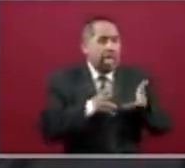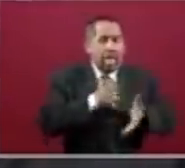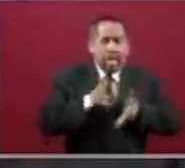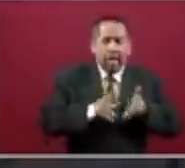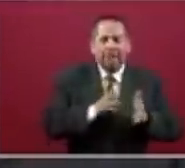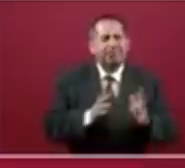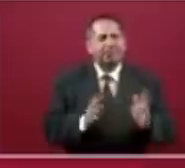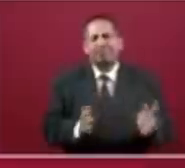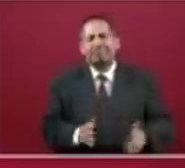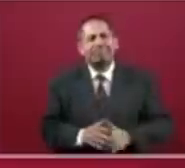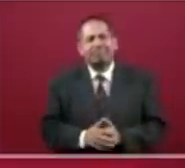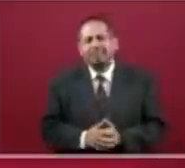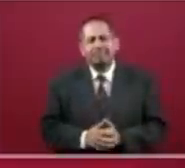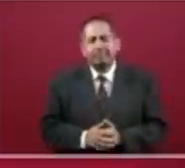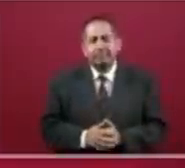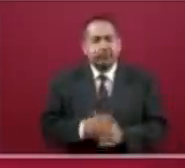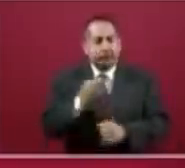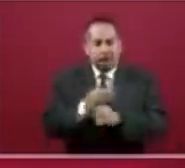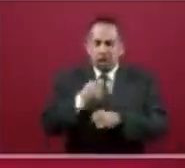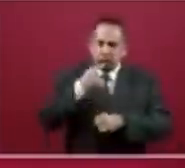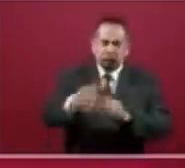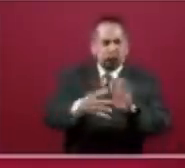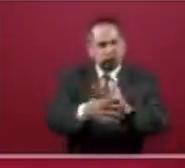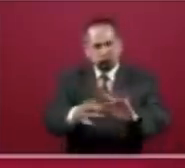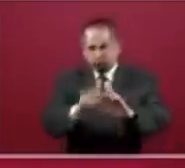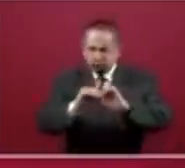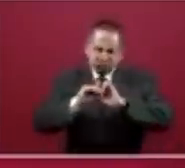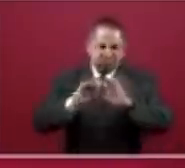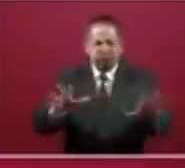Entonces, cuando aquí estamos diciendo, a ver,